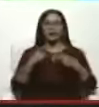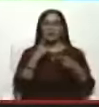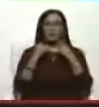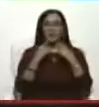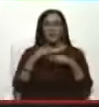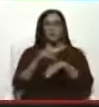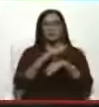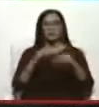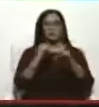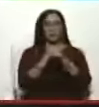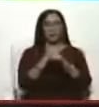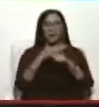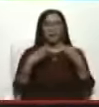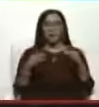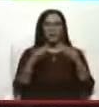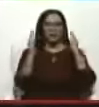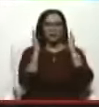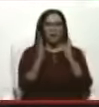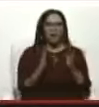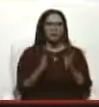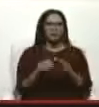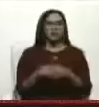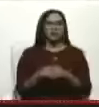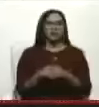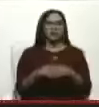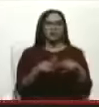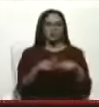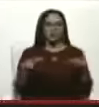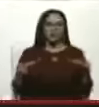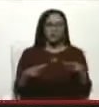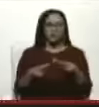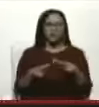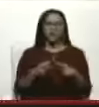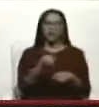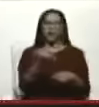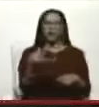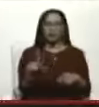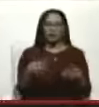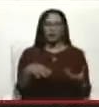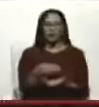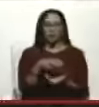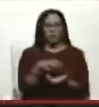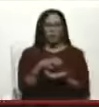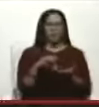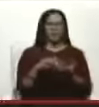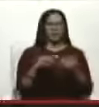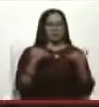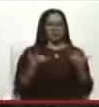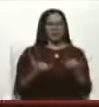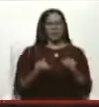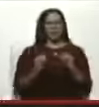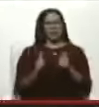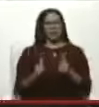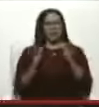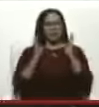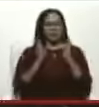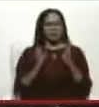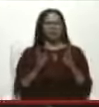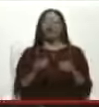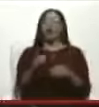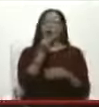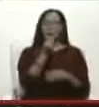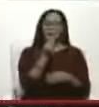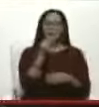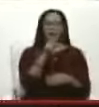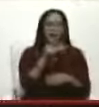Obras Públicas, atendiendo las emergencias, cuantificando los daños, por supuesto, para ya comenzar a atender, llevándole comida a